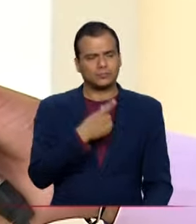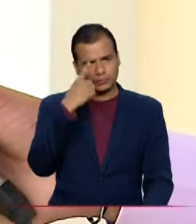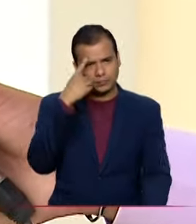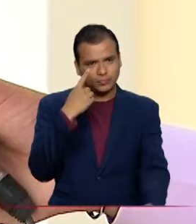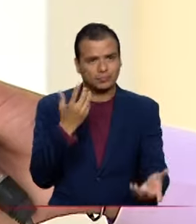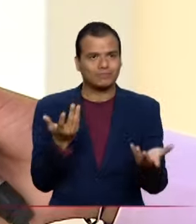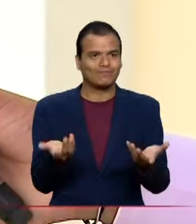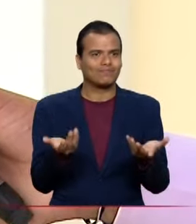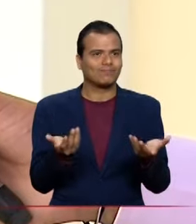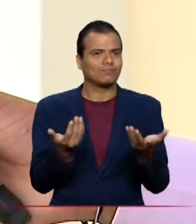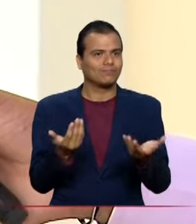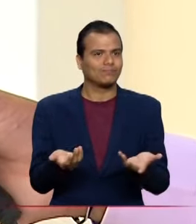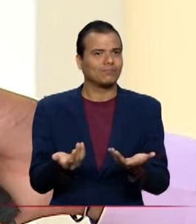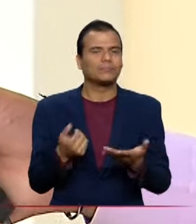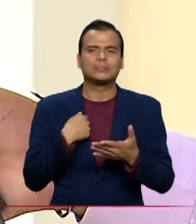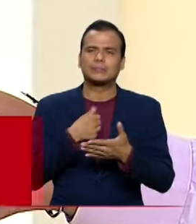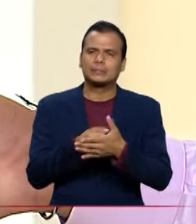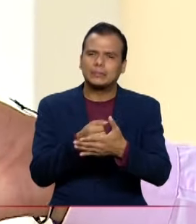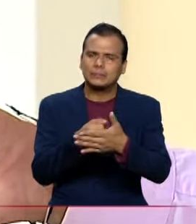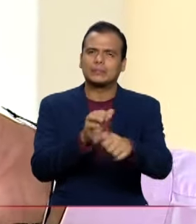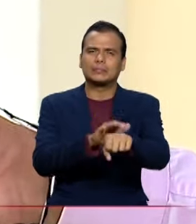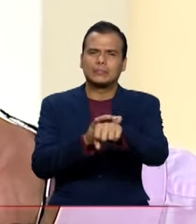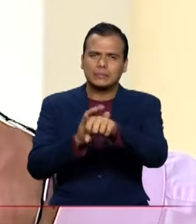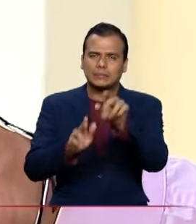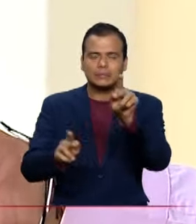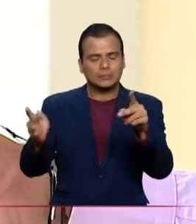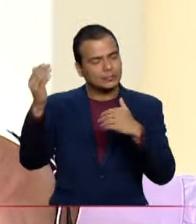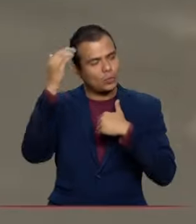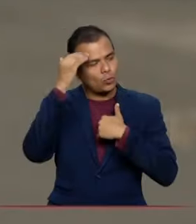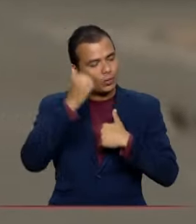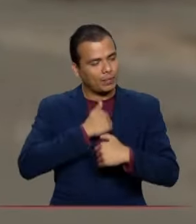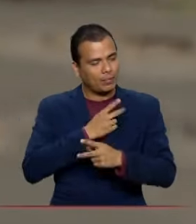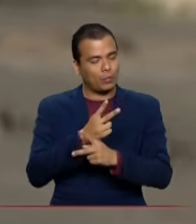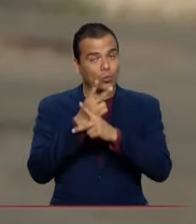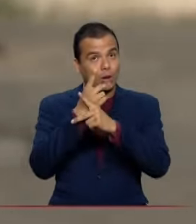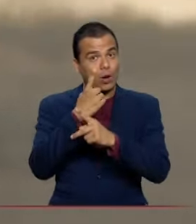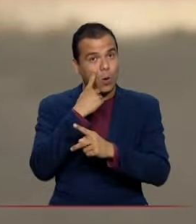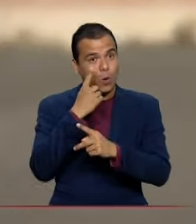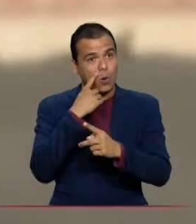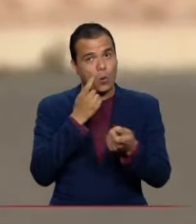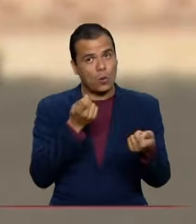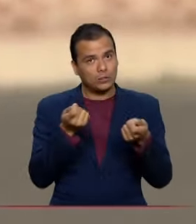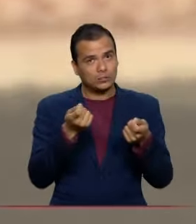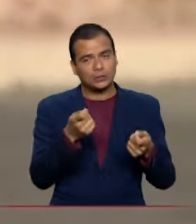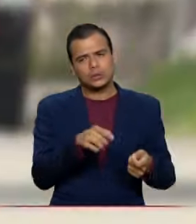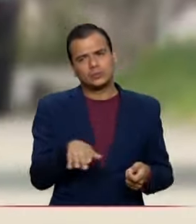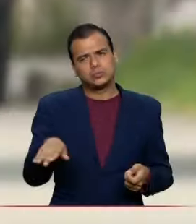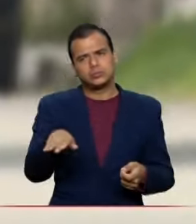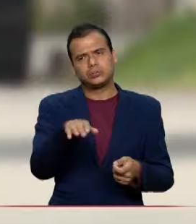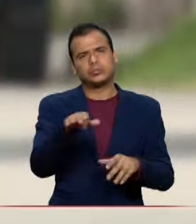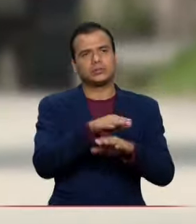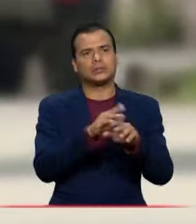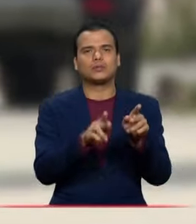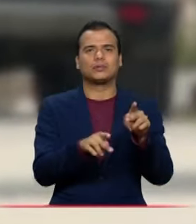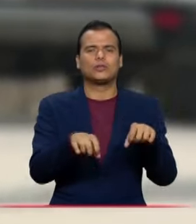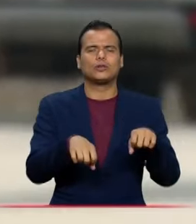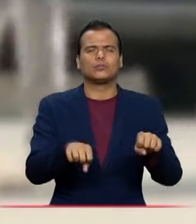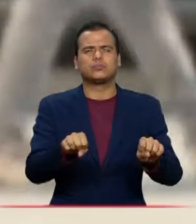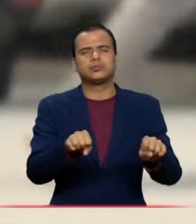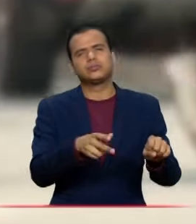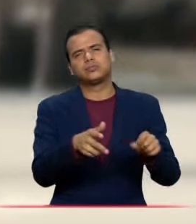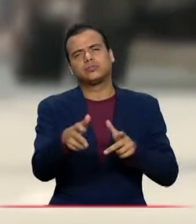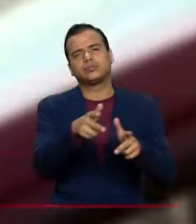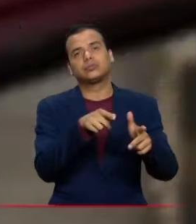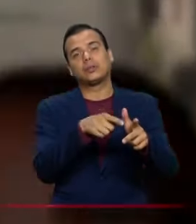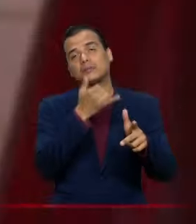a poder realizar este tipo de campañas para poder generar esa conciencia en el ciudadano. Los motociclistas están entre los más